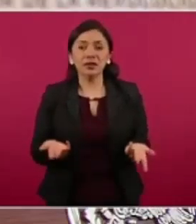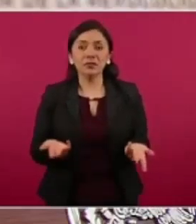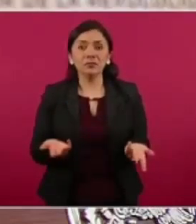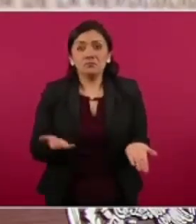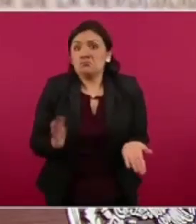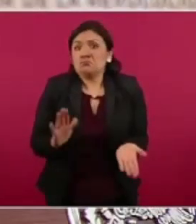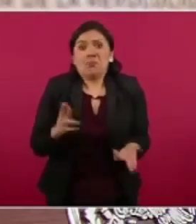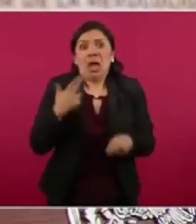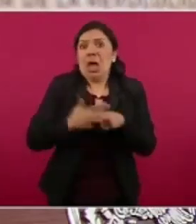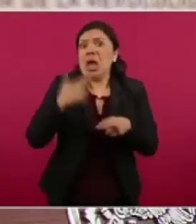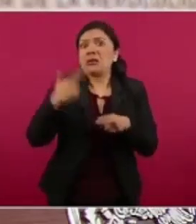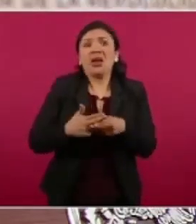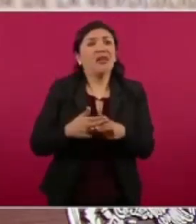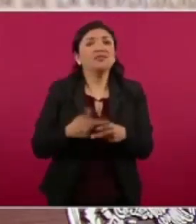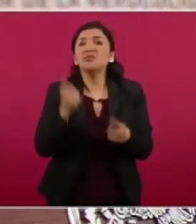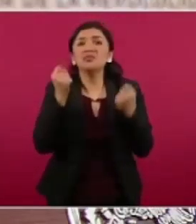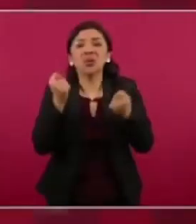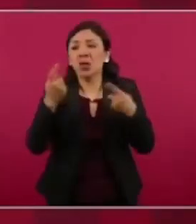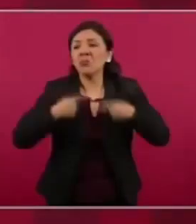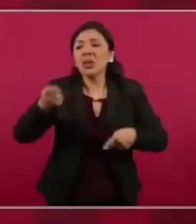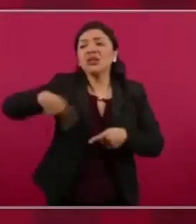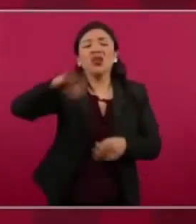hasta perder votos,